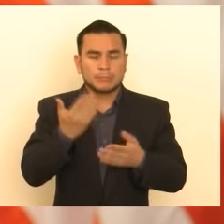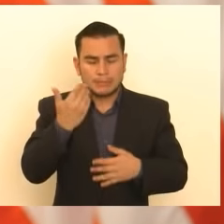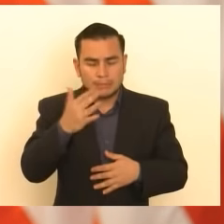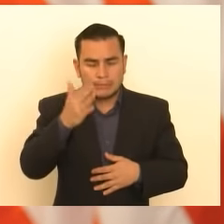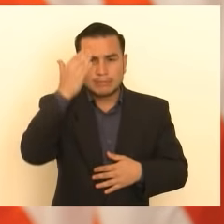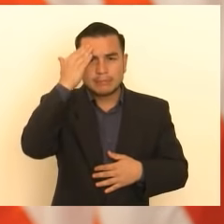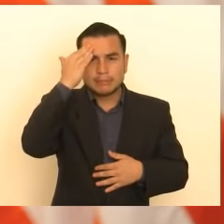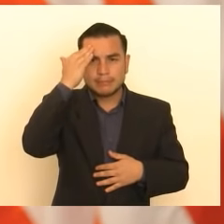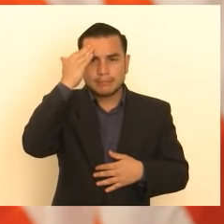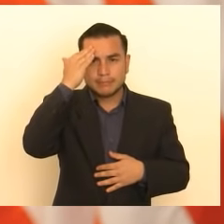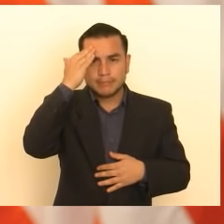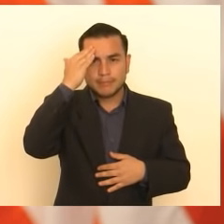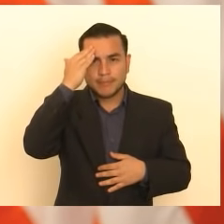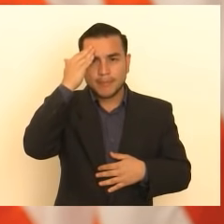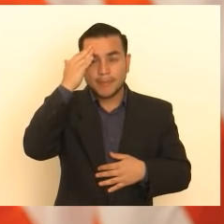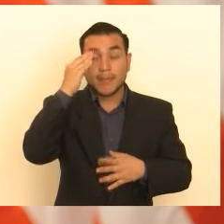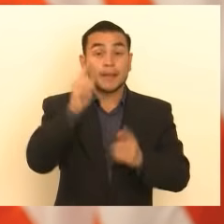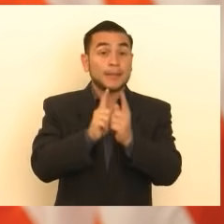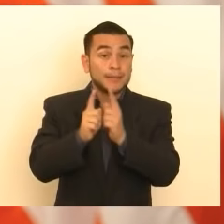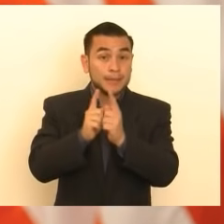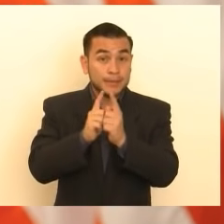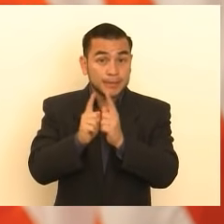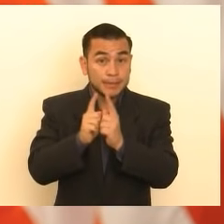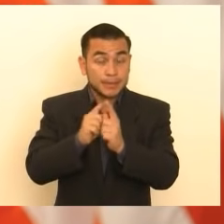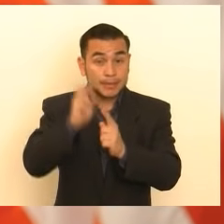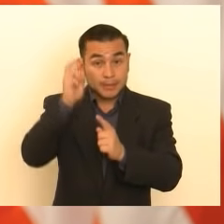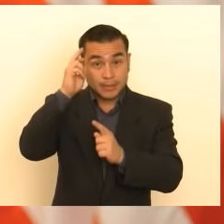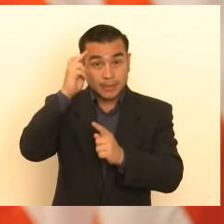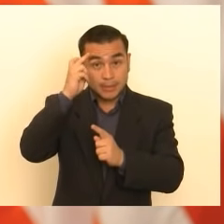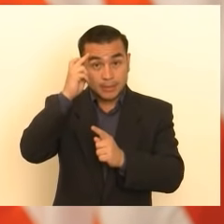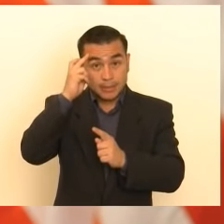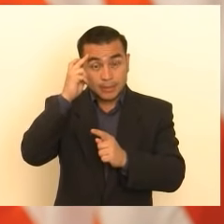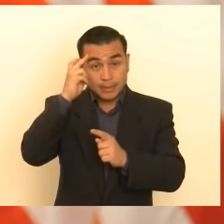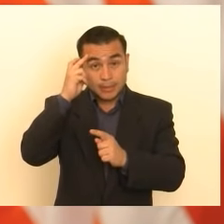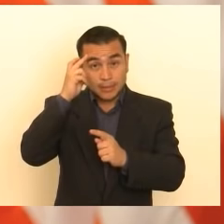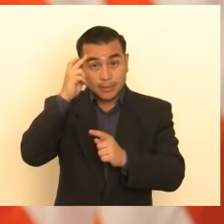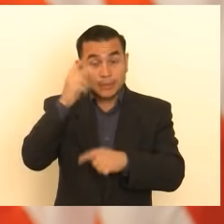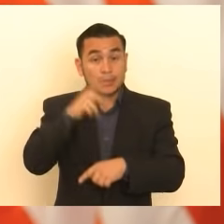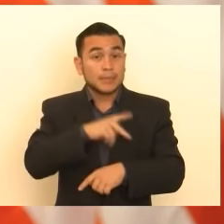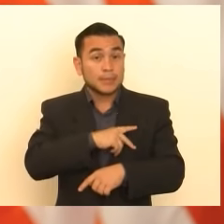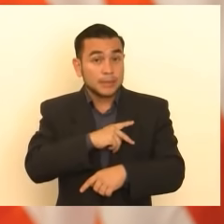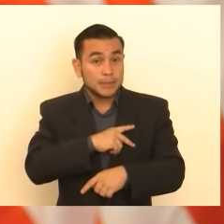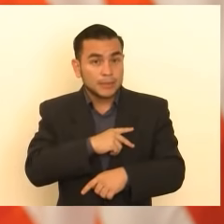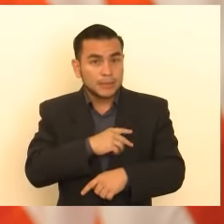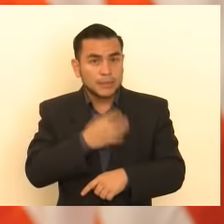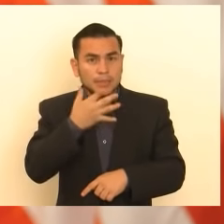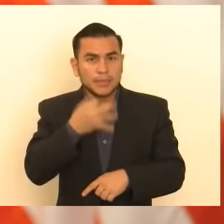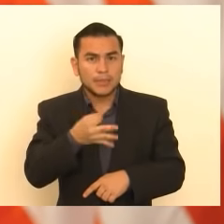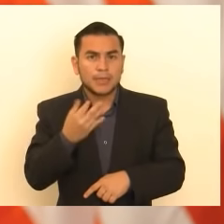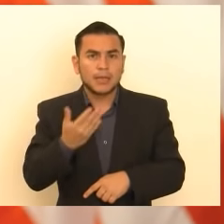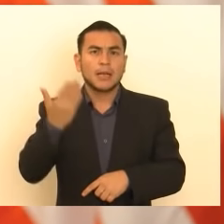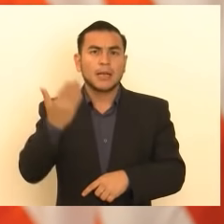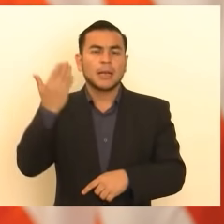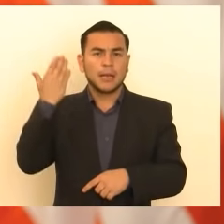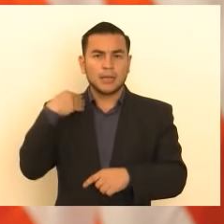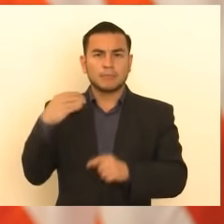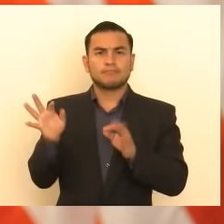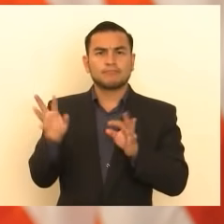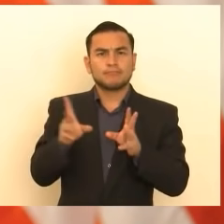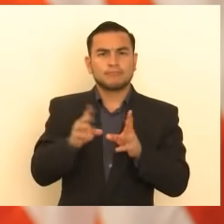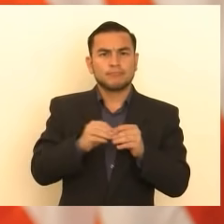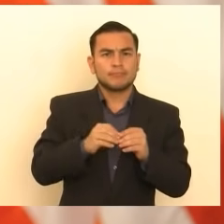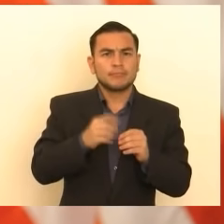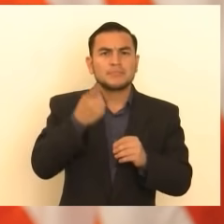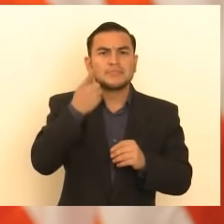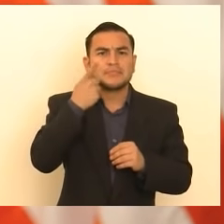saben, las relaciones personales sí importan. Yo estuve muy complacido hace algunas semanas en mi